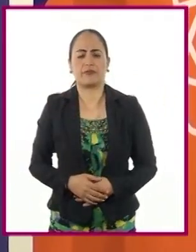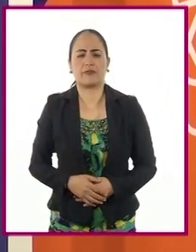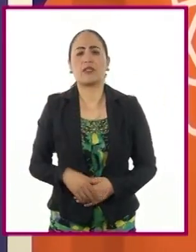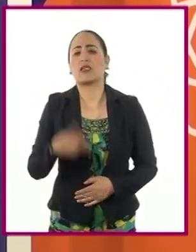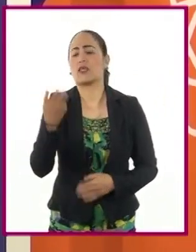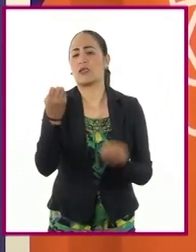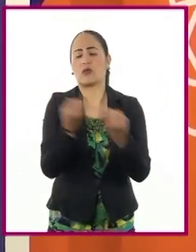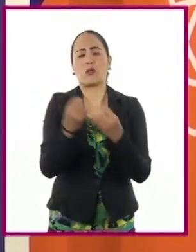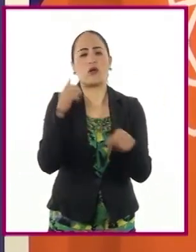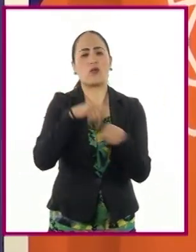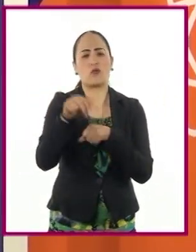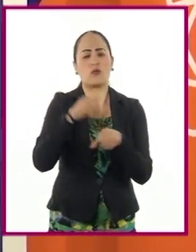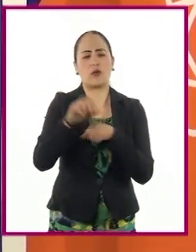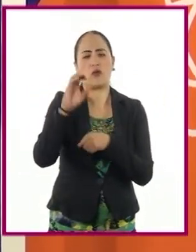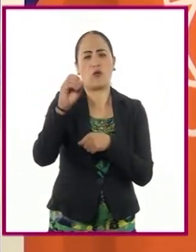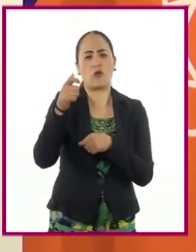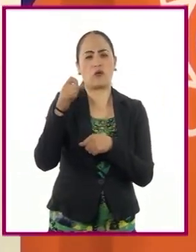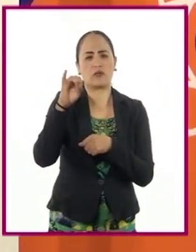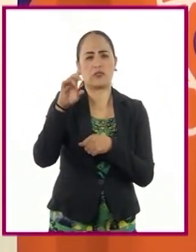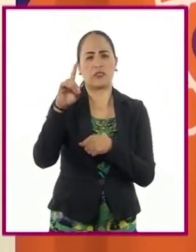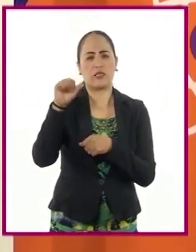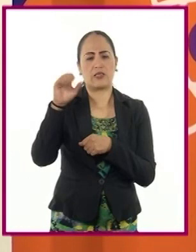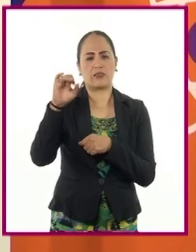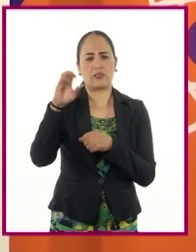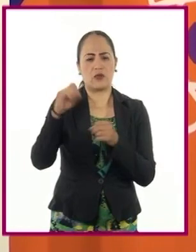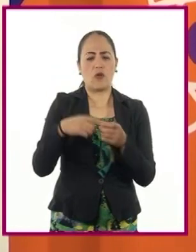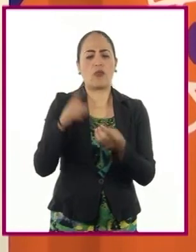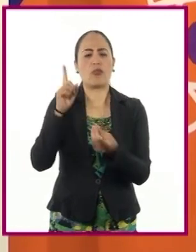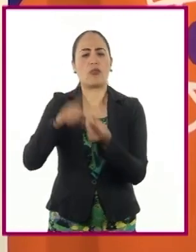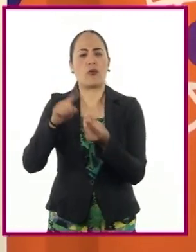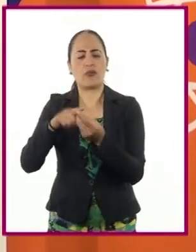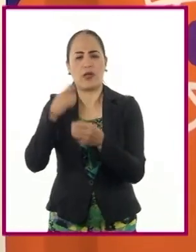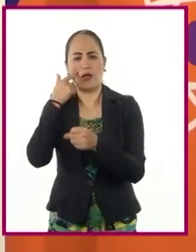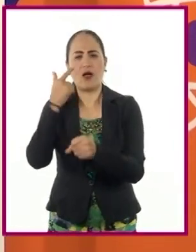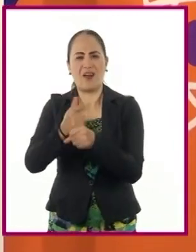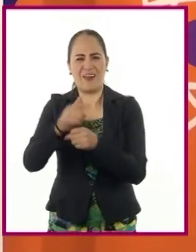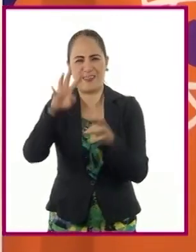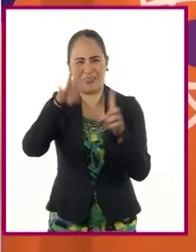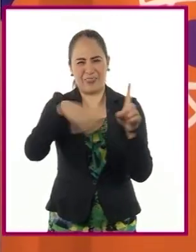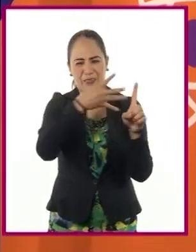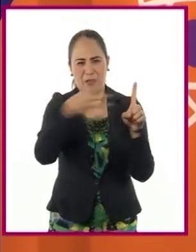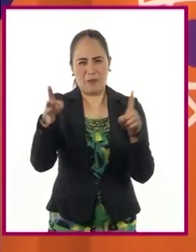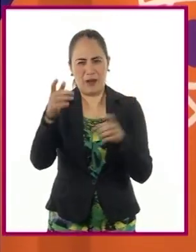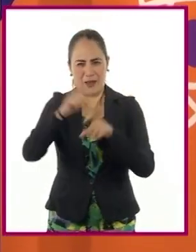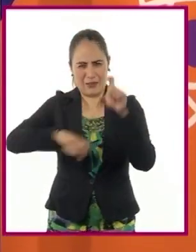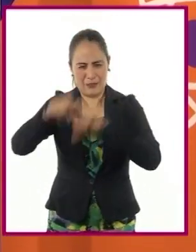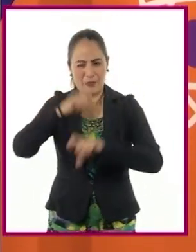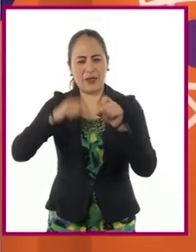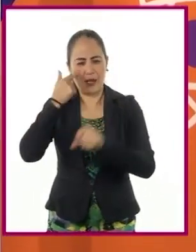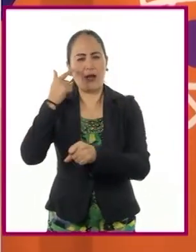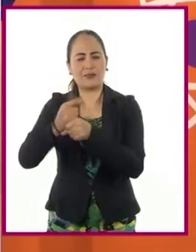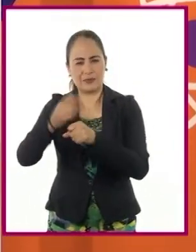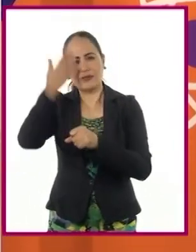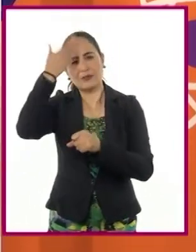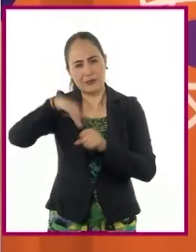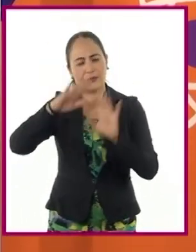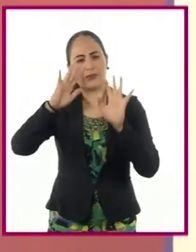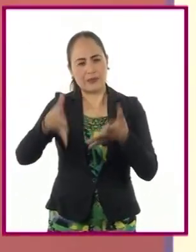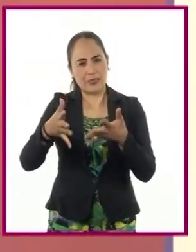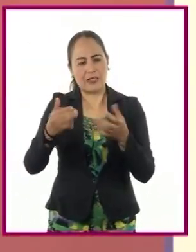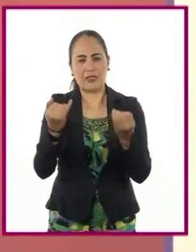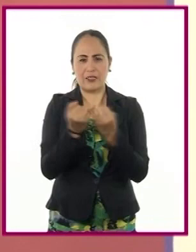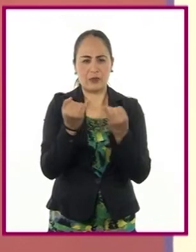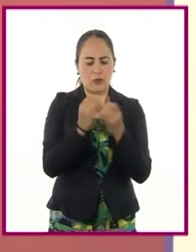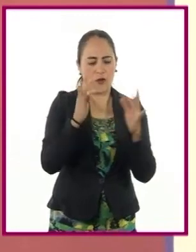el número de oxidación con base en su ubicación en la tabla periódica y la formación de sus enlaces. Analizaron a partir